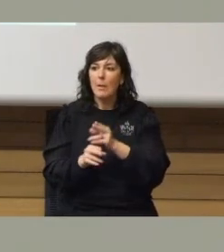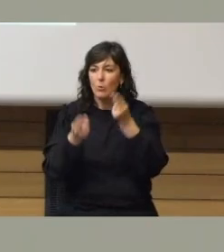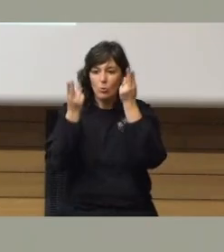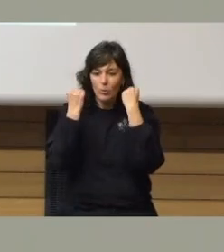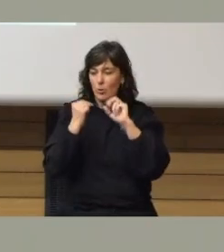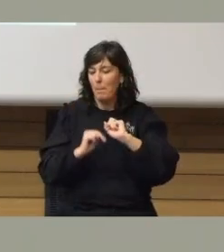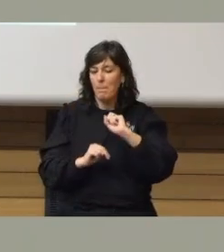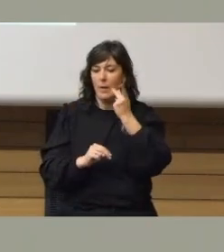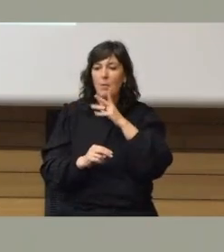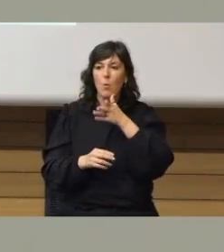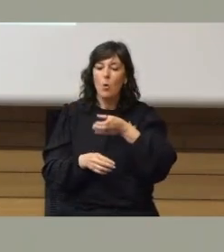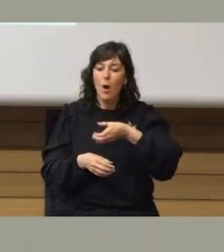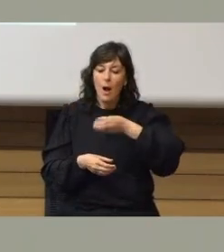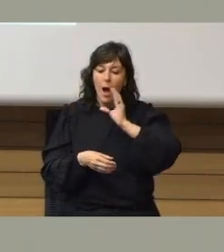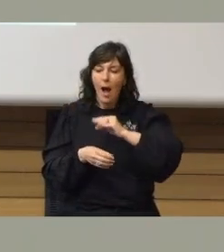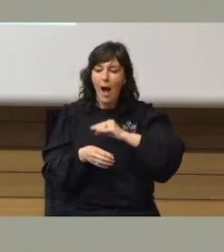una pastilla.